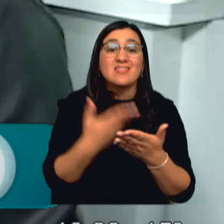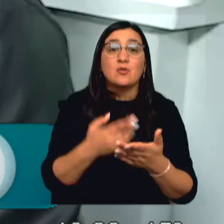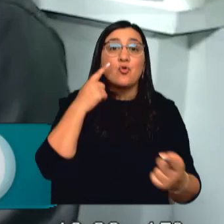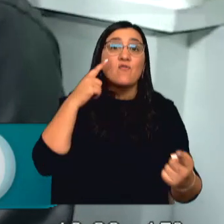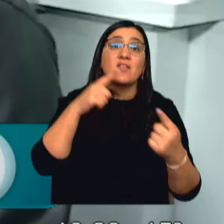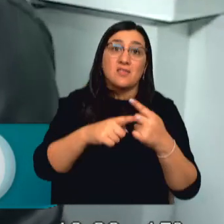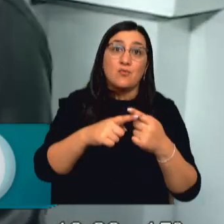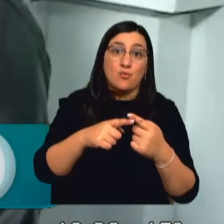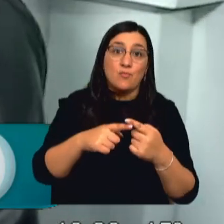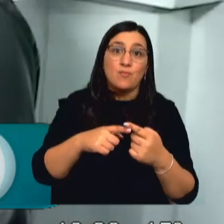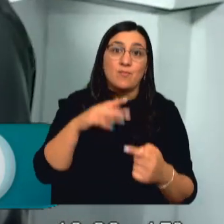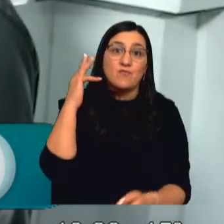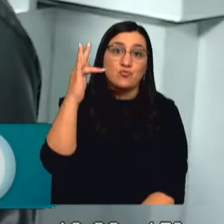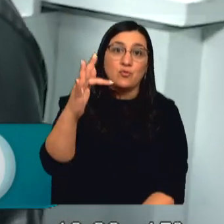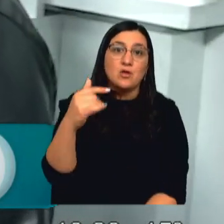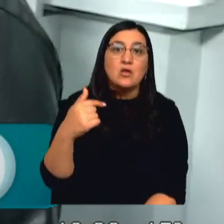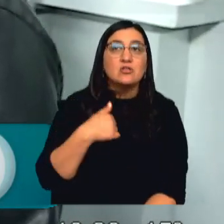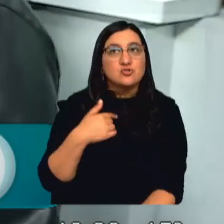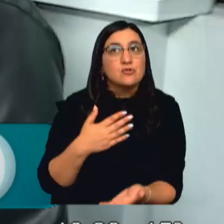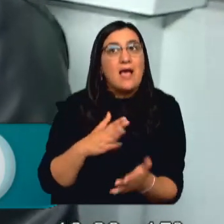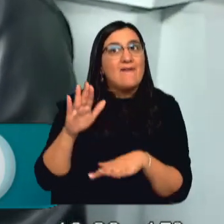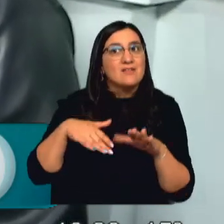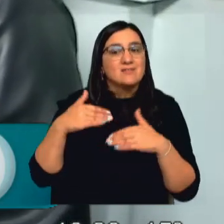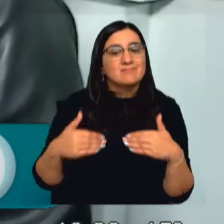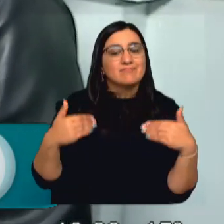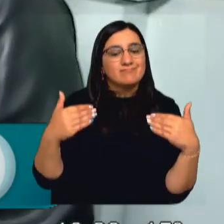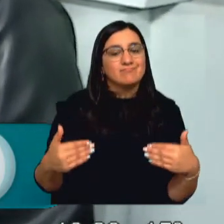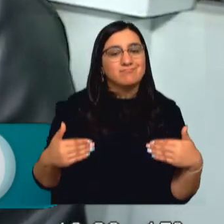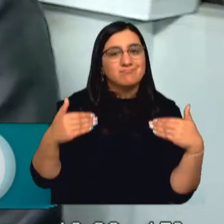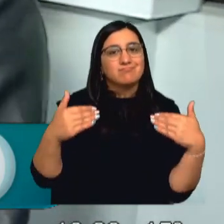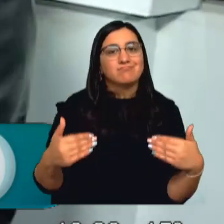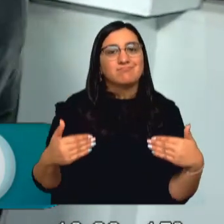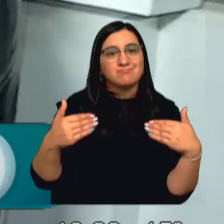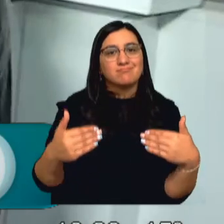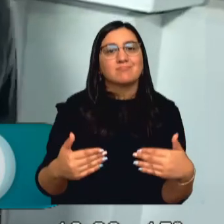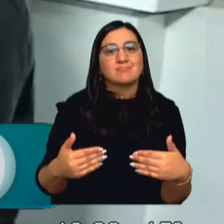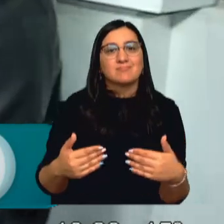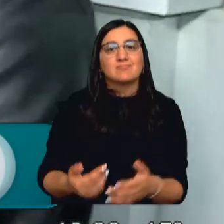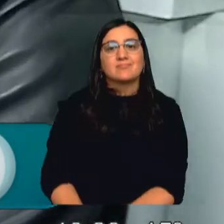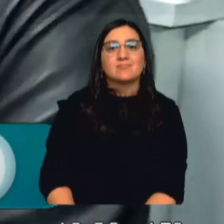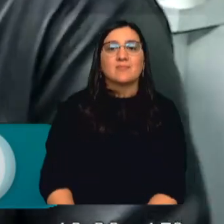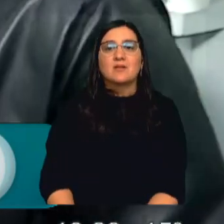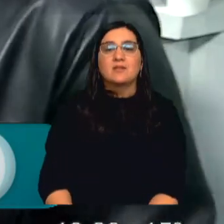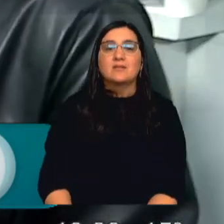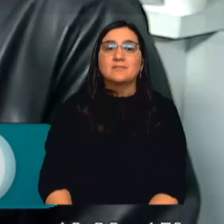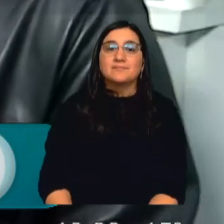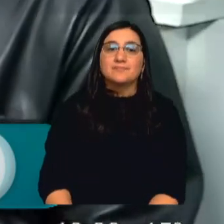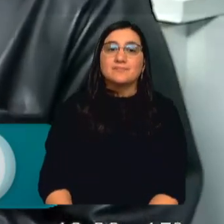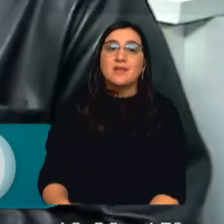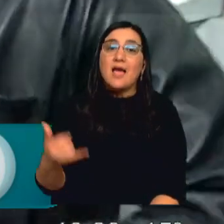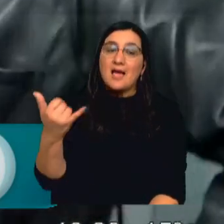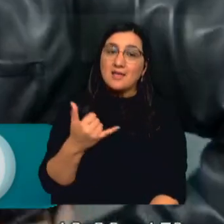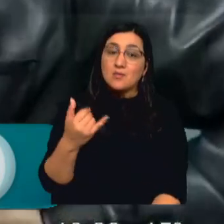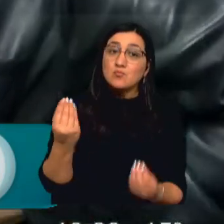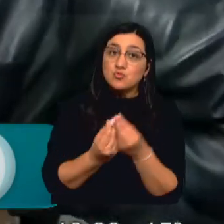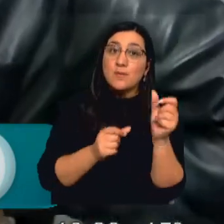largo plazo. Porque yo soy un poco procrastinadora con el gimnasio. ¿Estamos hablando de procrastinación? Sí, si dejás para mañana lo que podés hacer hoy. Bien. Hay